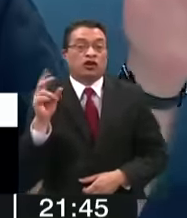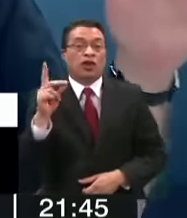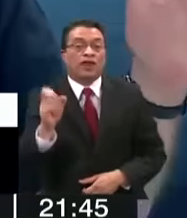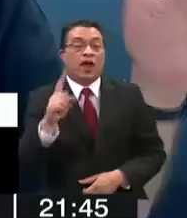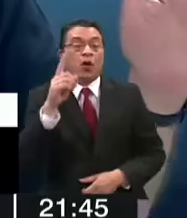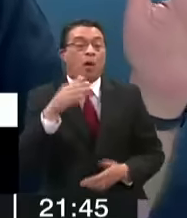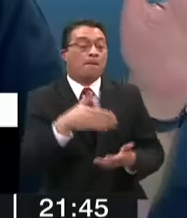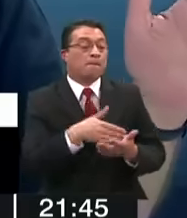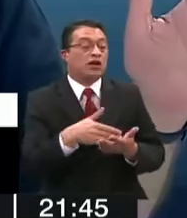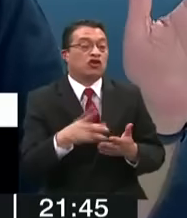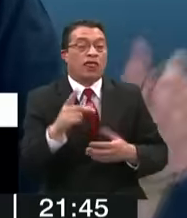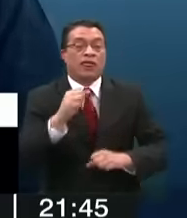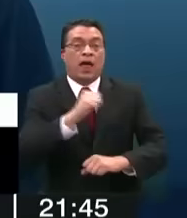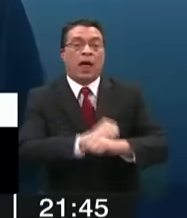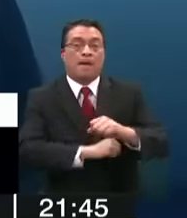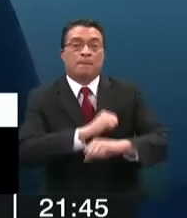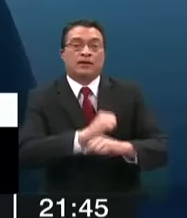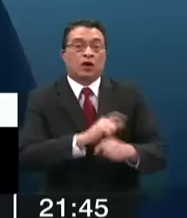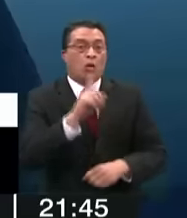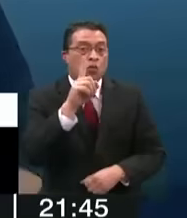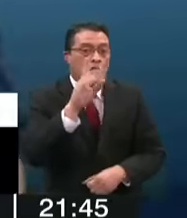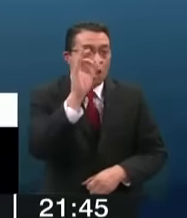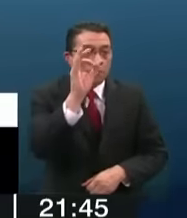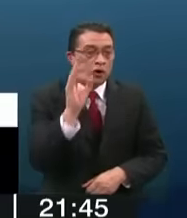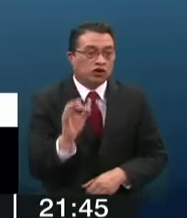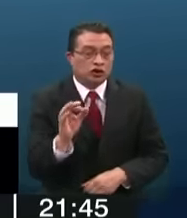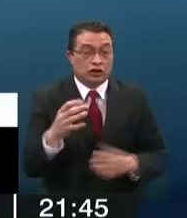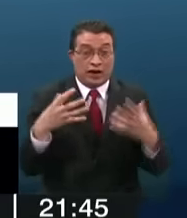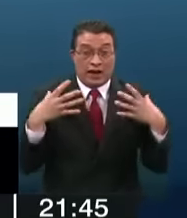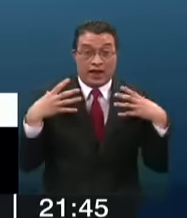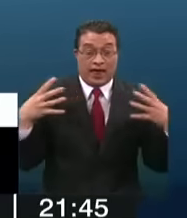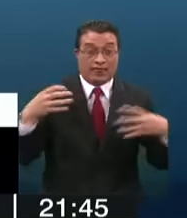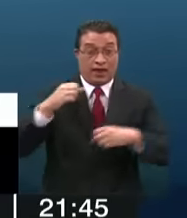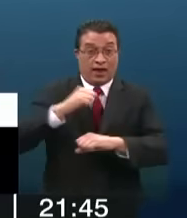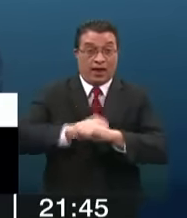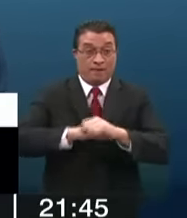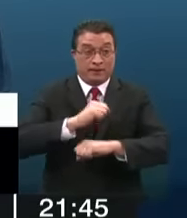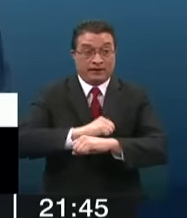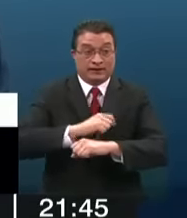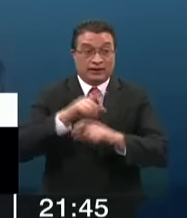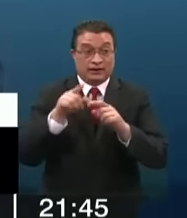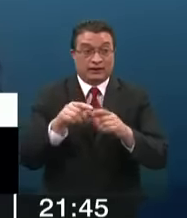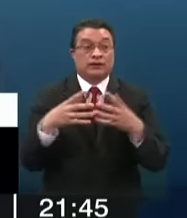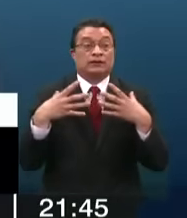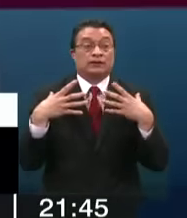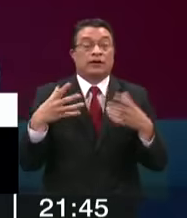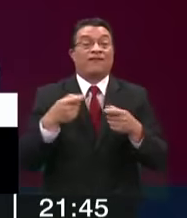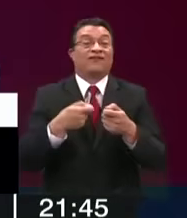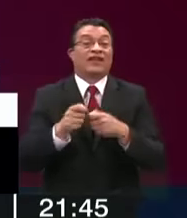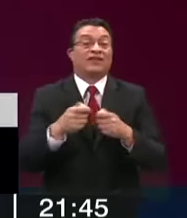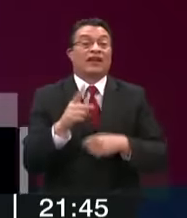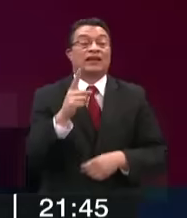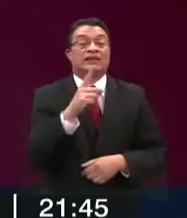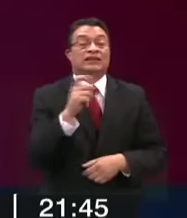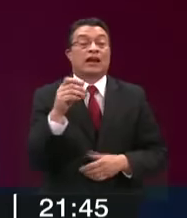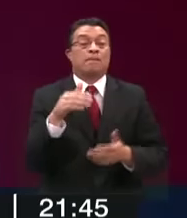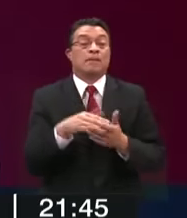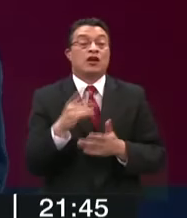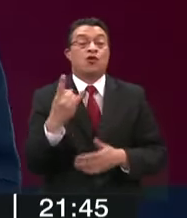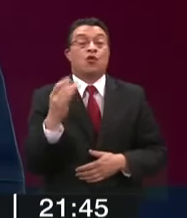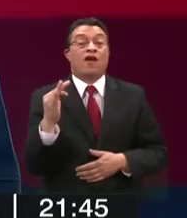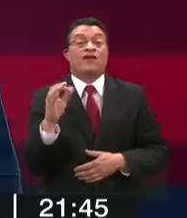de empresarios que hay en Chile. El 1%, las grandes empresas, definidas como tales porque venden 100.000 UF o más al